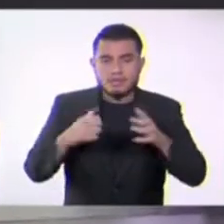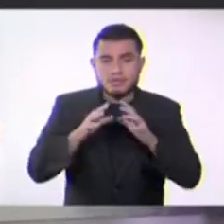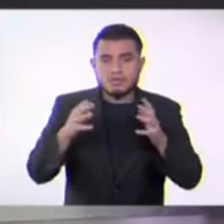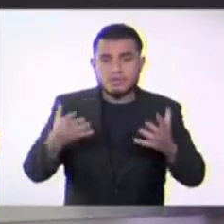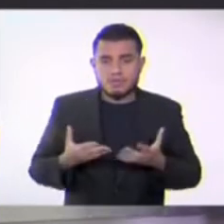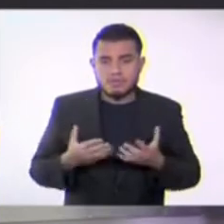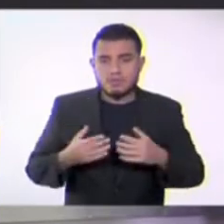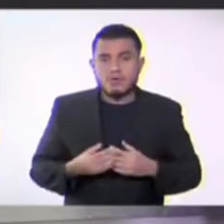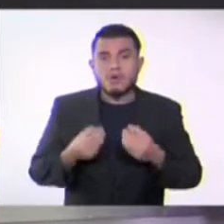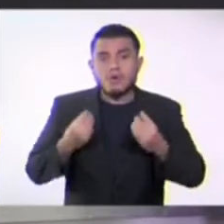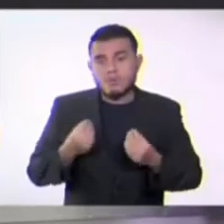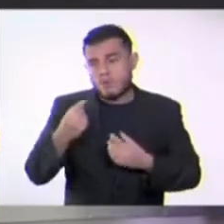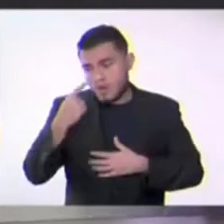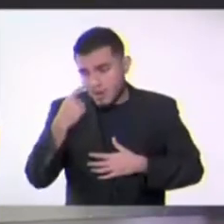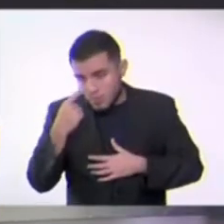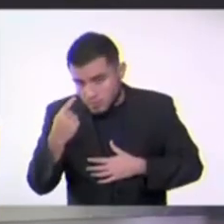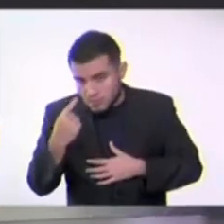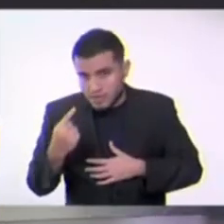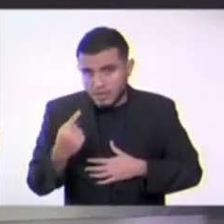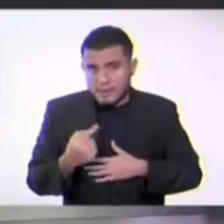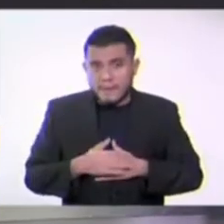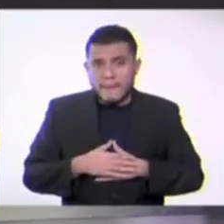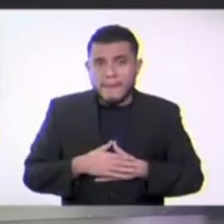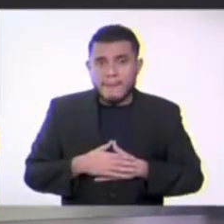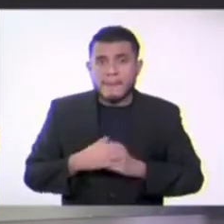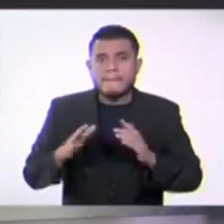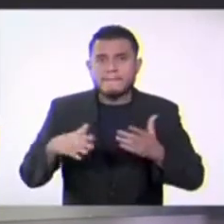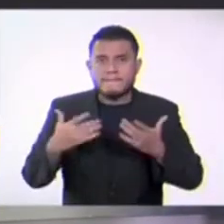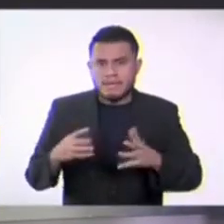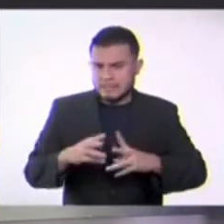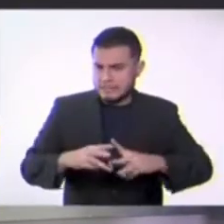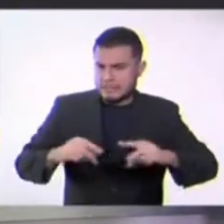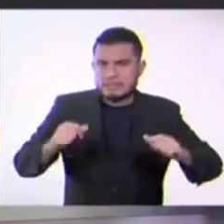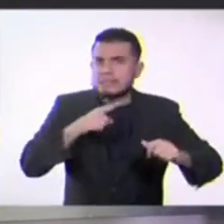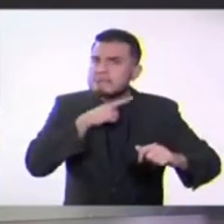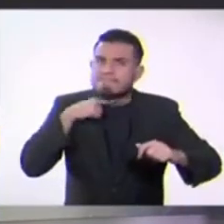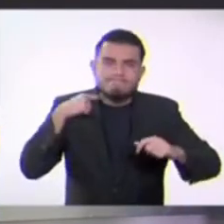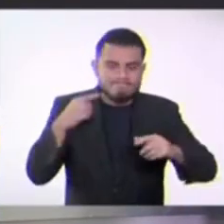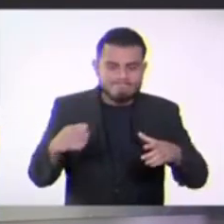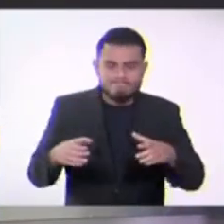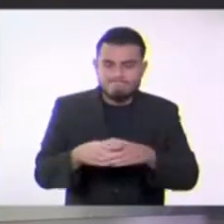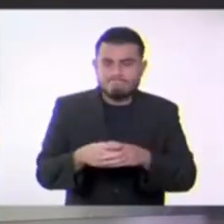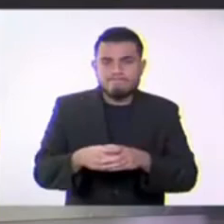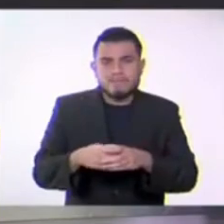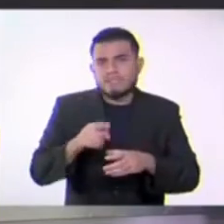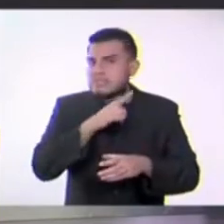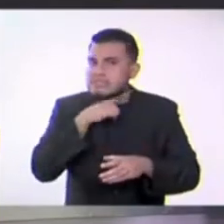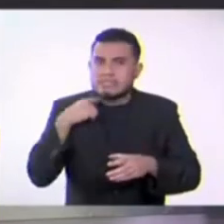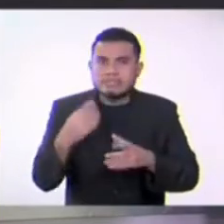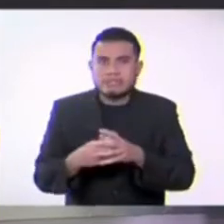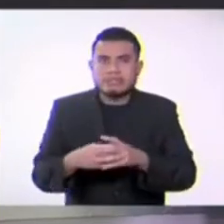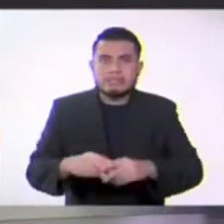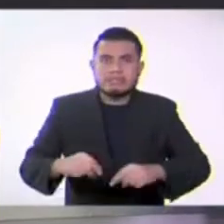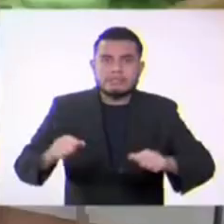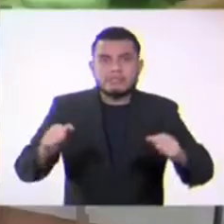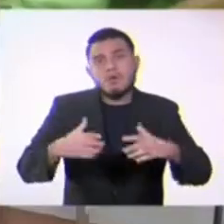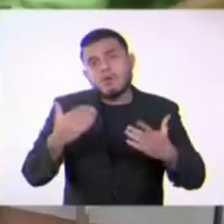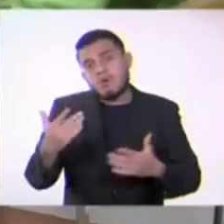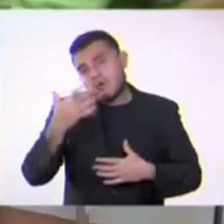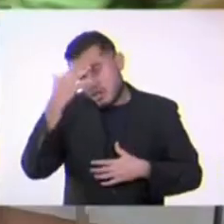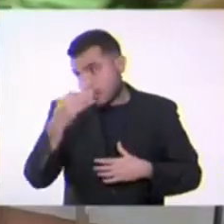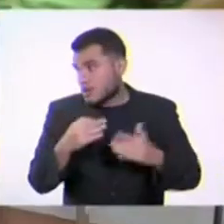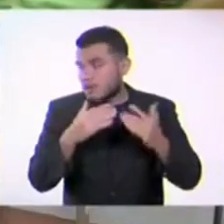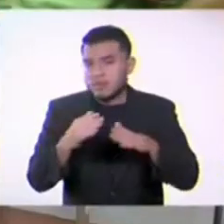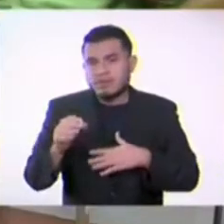como aquella búsqueda para la desaparición de un grupo étnico o por una condición de religión, es